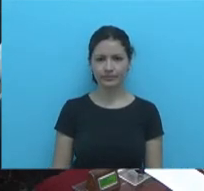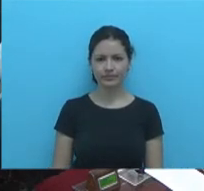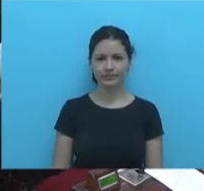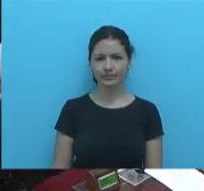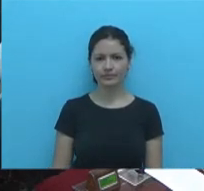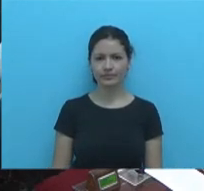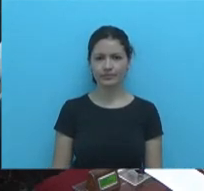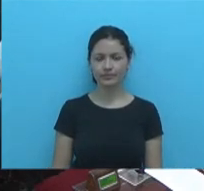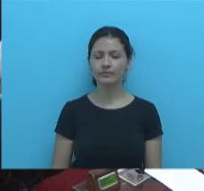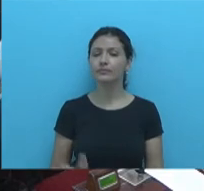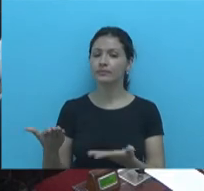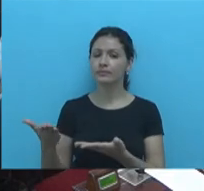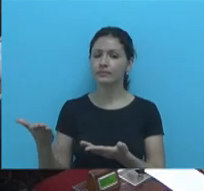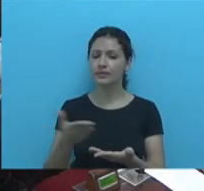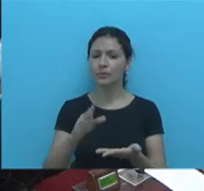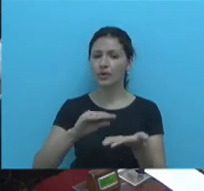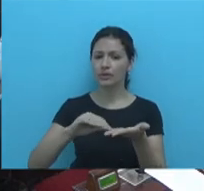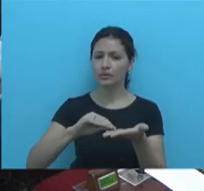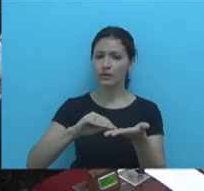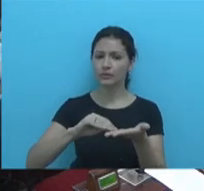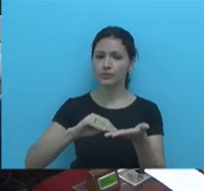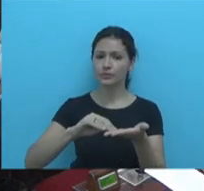En primer lugar, voy a llamar al diputado